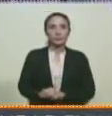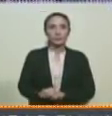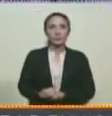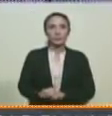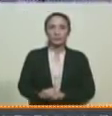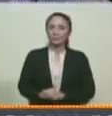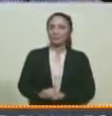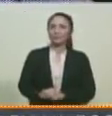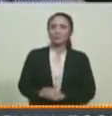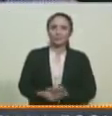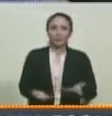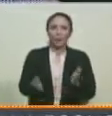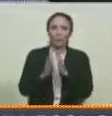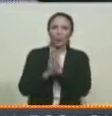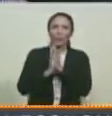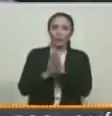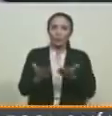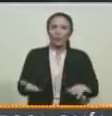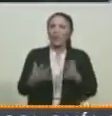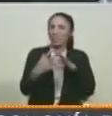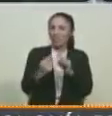Que se entienda el mensaje